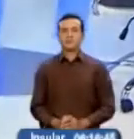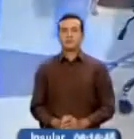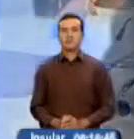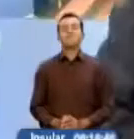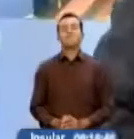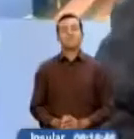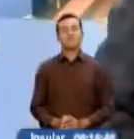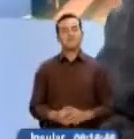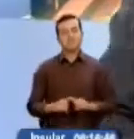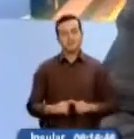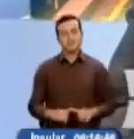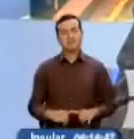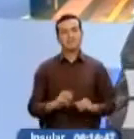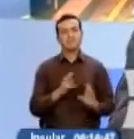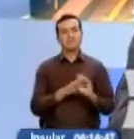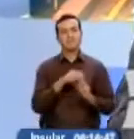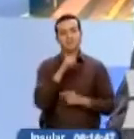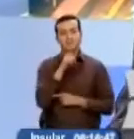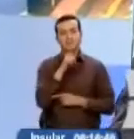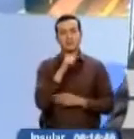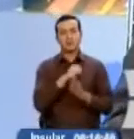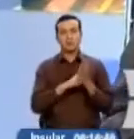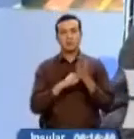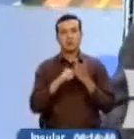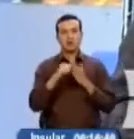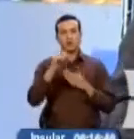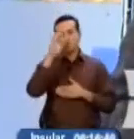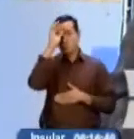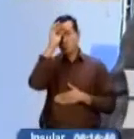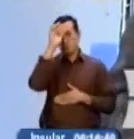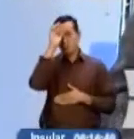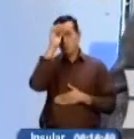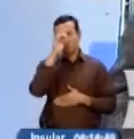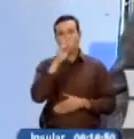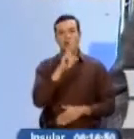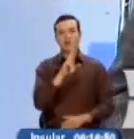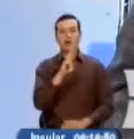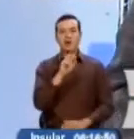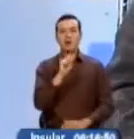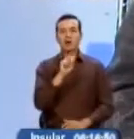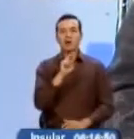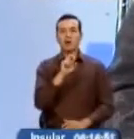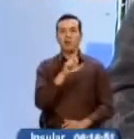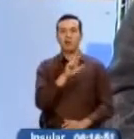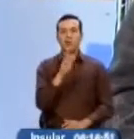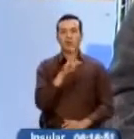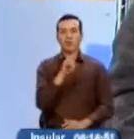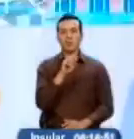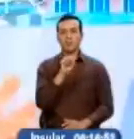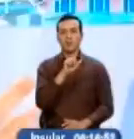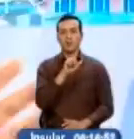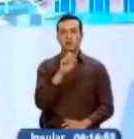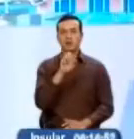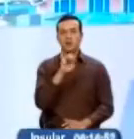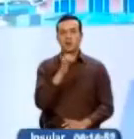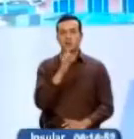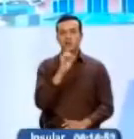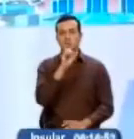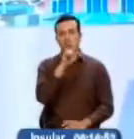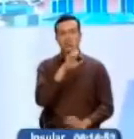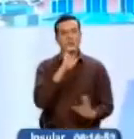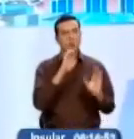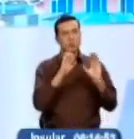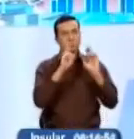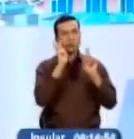bueno continuamos tenemos la presencia del señor ministro de cultura de don raúl vallejo con quien vamos a conversar sobre varios temas uno